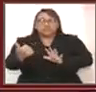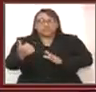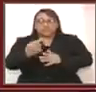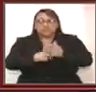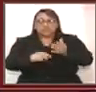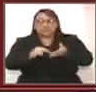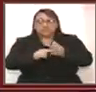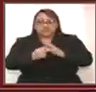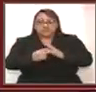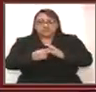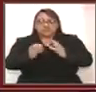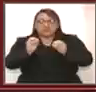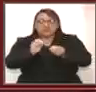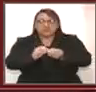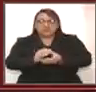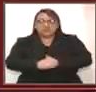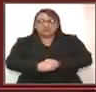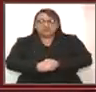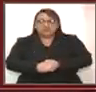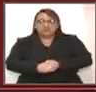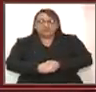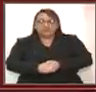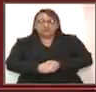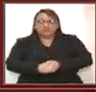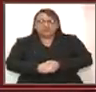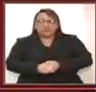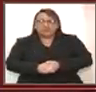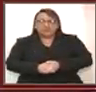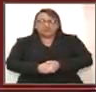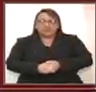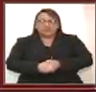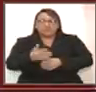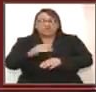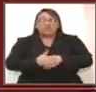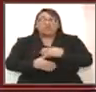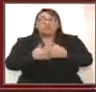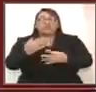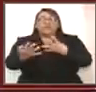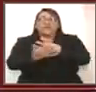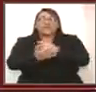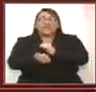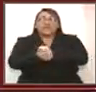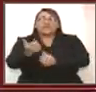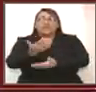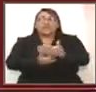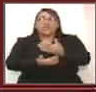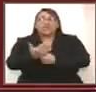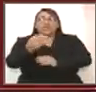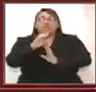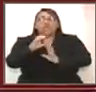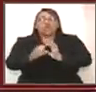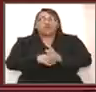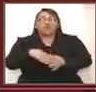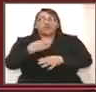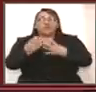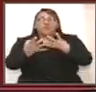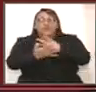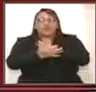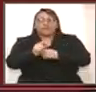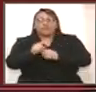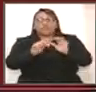que regula medidas para dotar de eficacia a los procesos penales tramitados bajo el Código de Procedimientos Penales